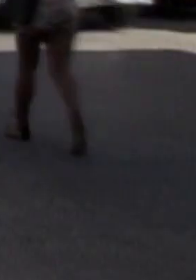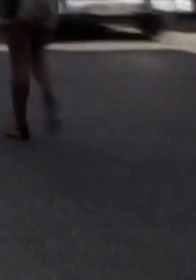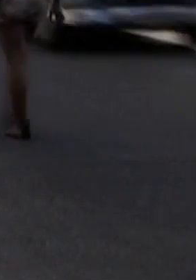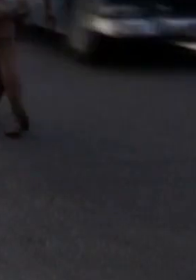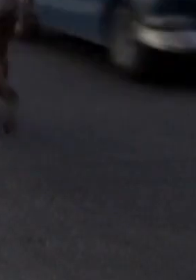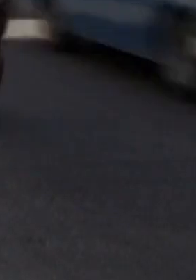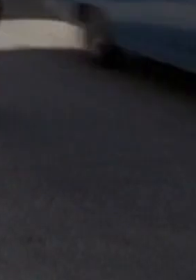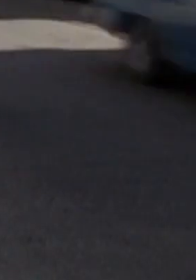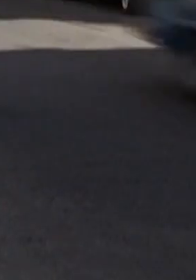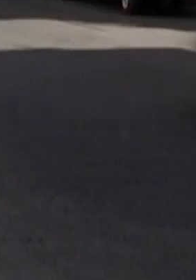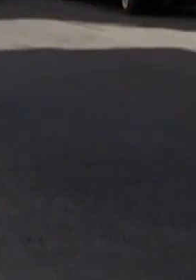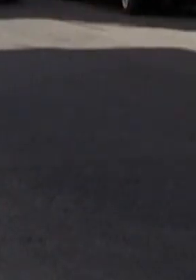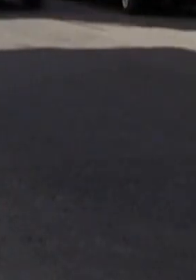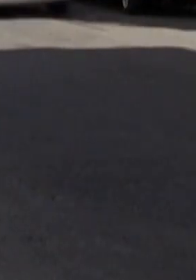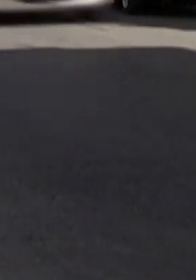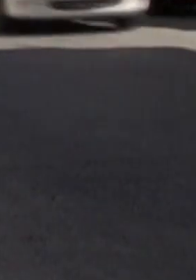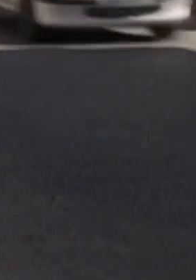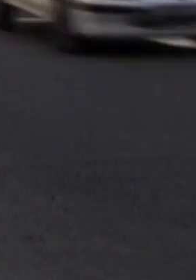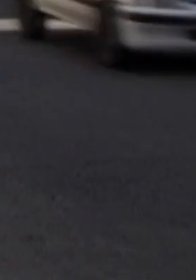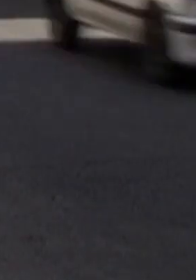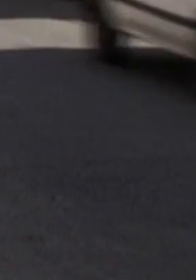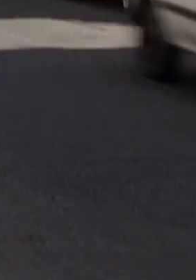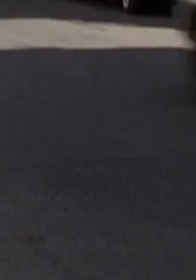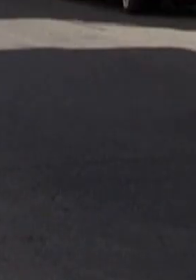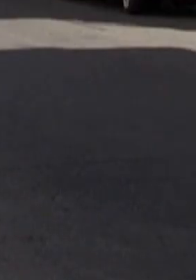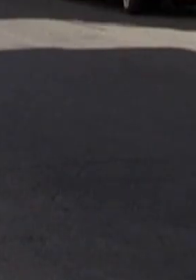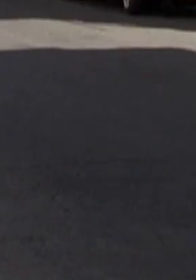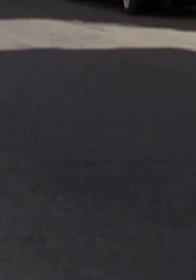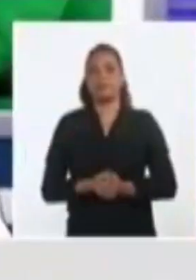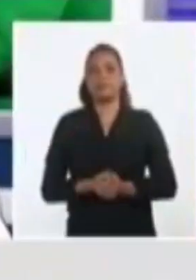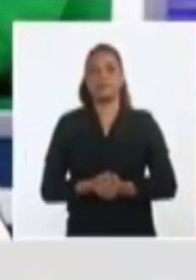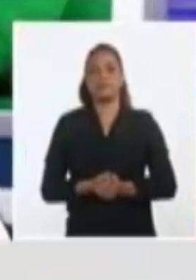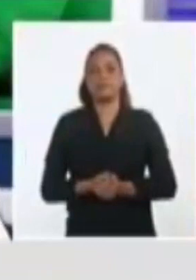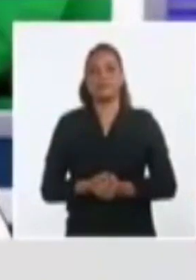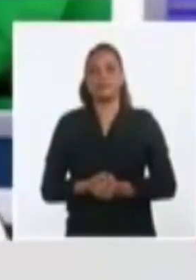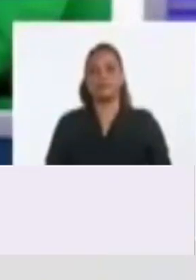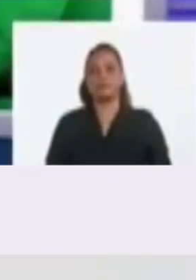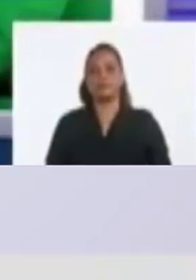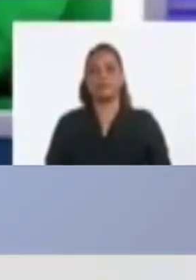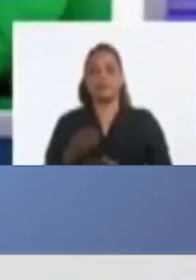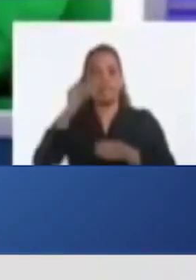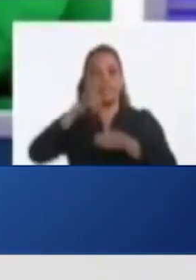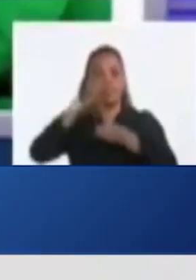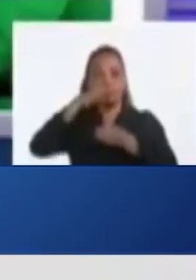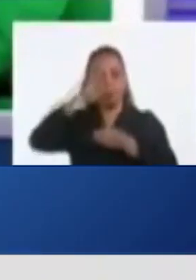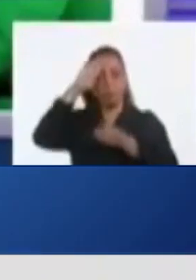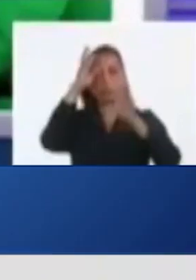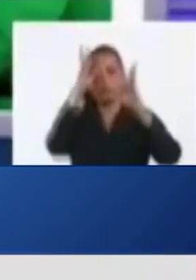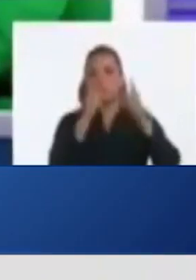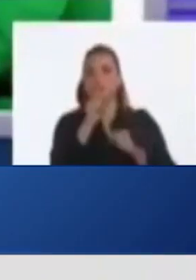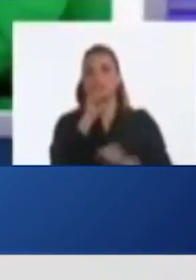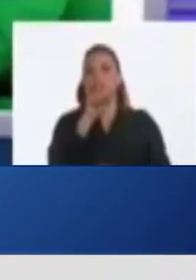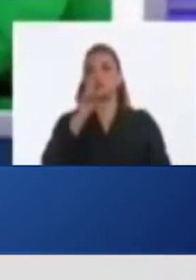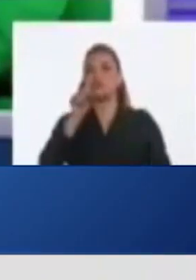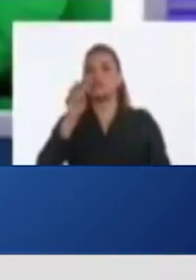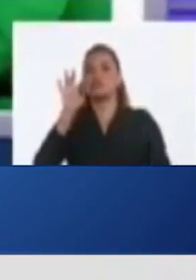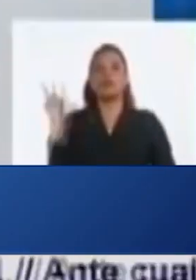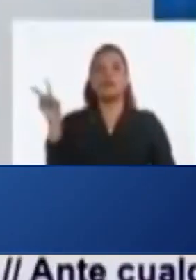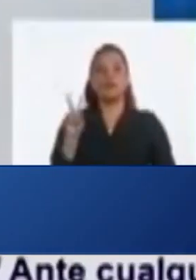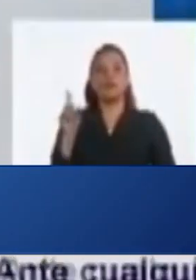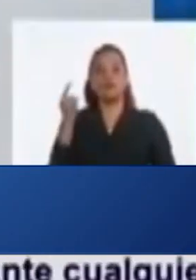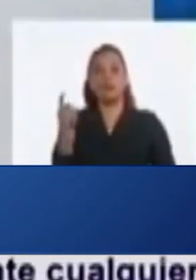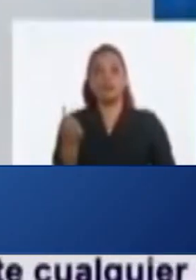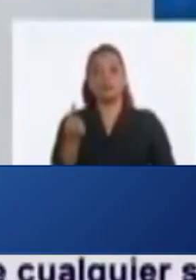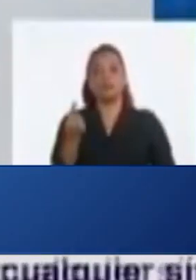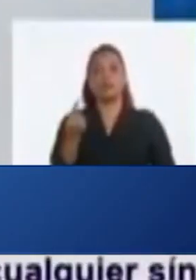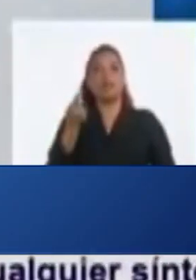la positividad debido a la cantidad de muestras procesadas. Por países de procedencia de los 42, 40 de